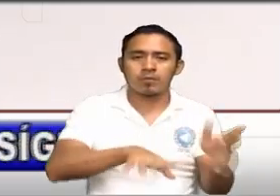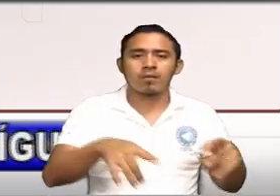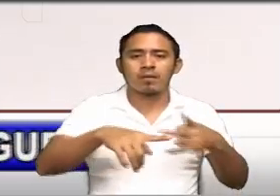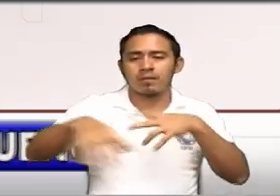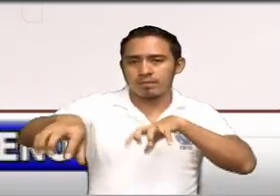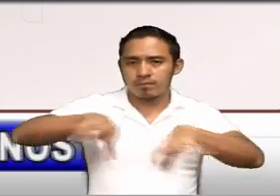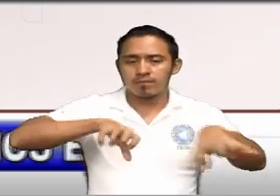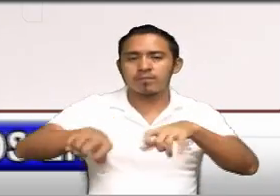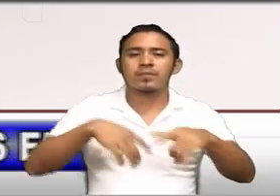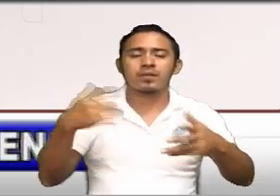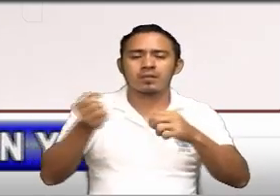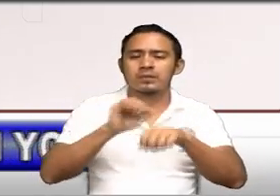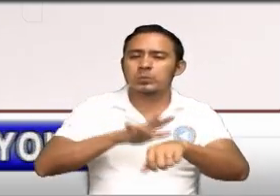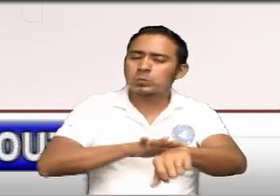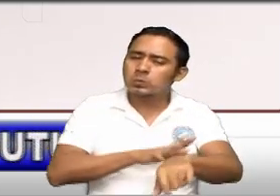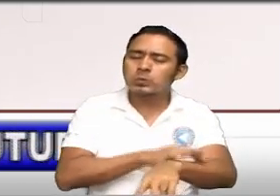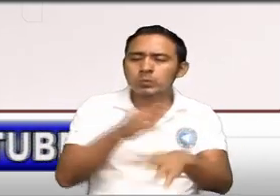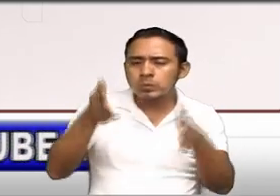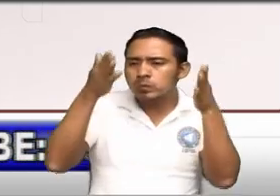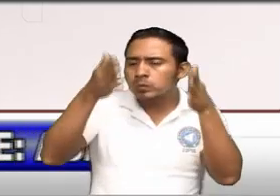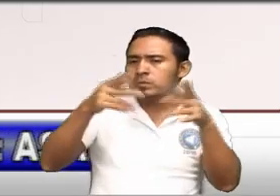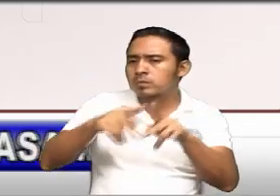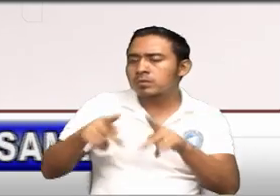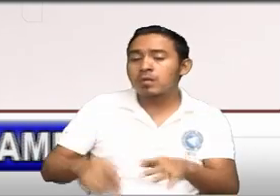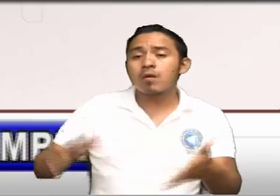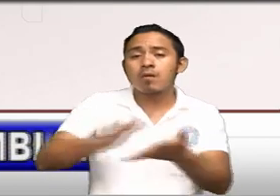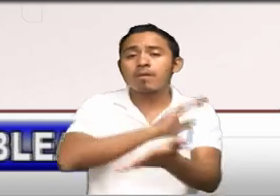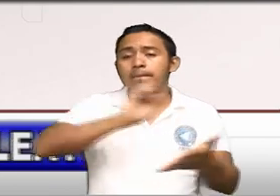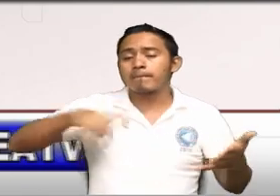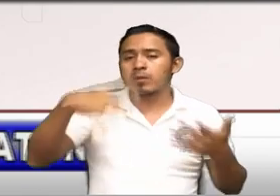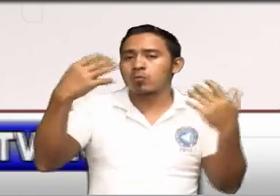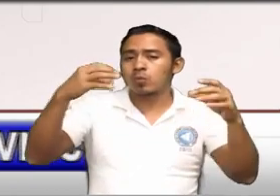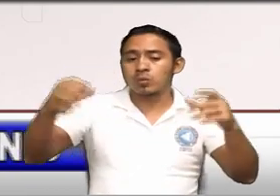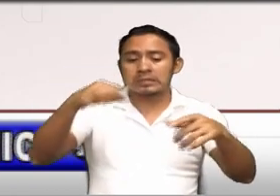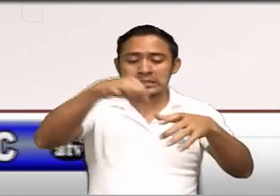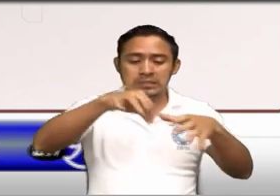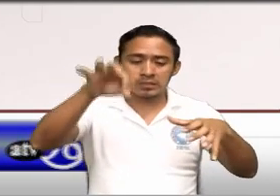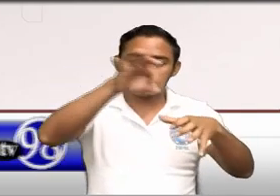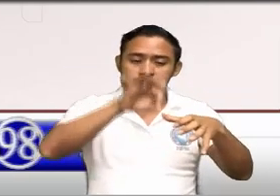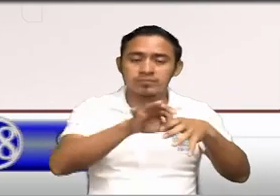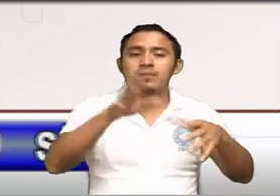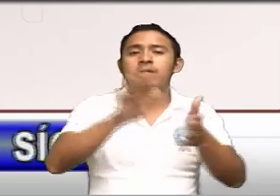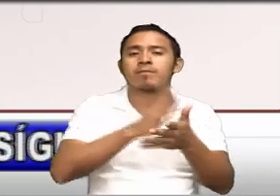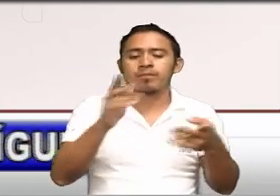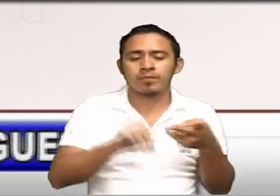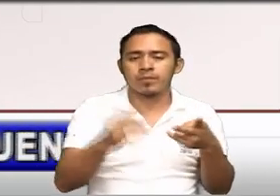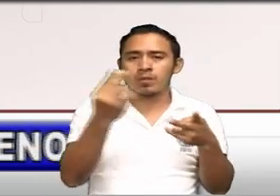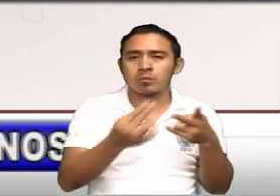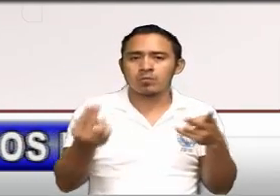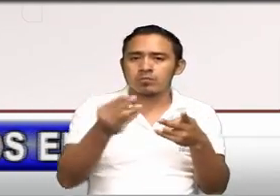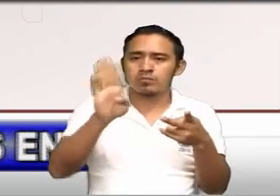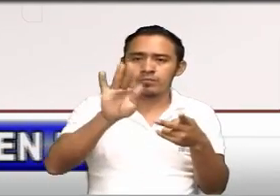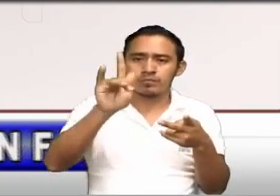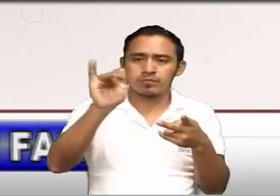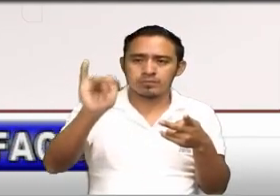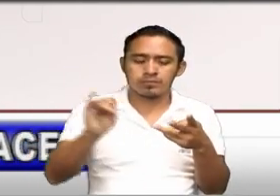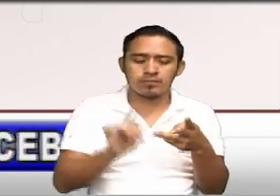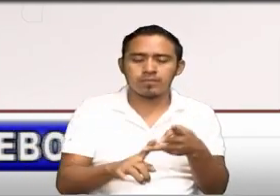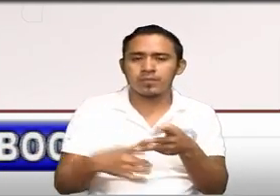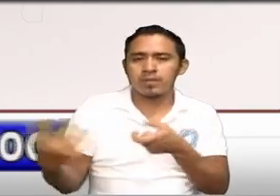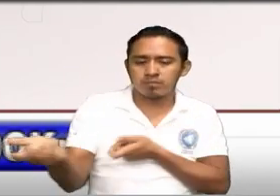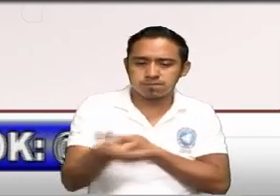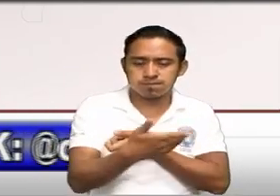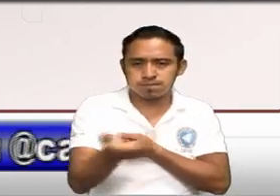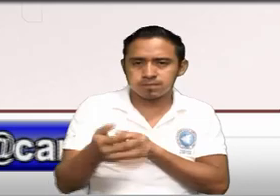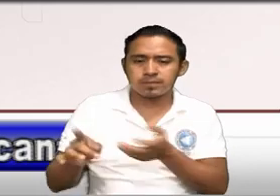sensibilización a la población destinadas a la eliminación de criaderos, aplicación de BTI y fumigación, promoviendo